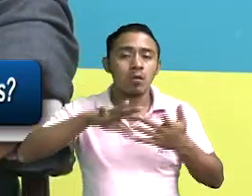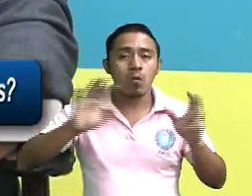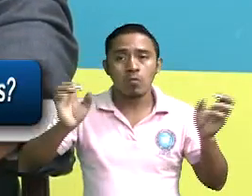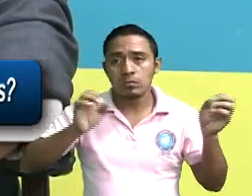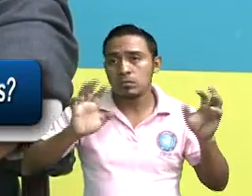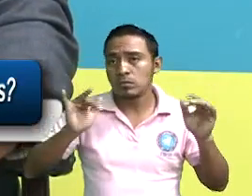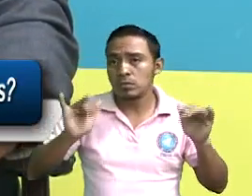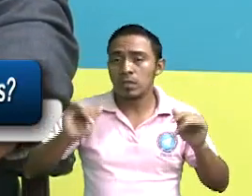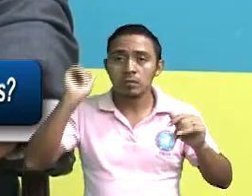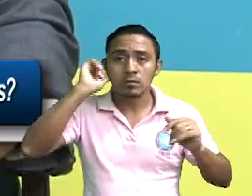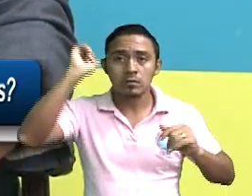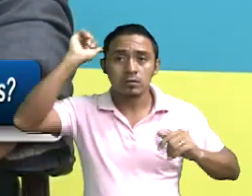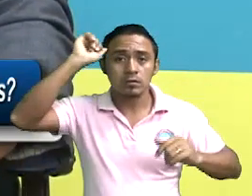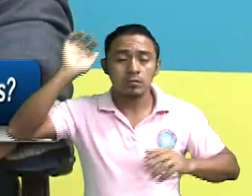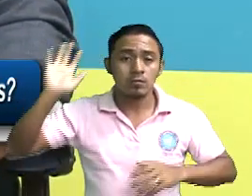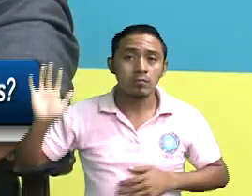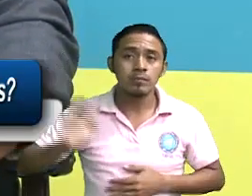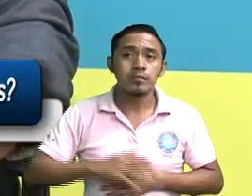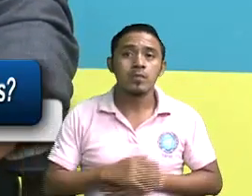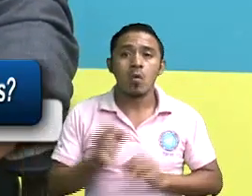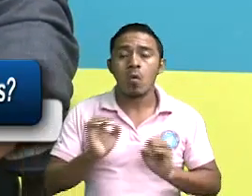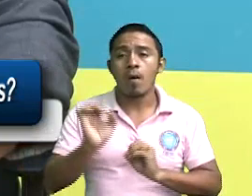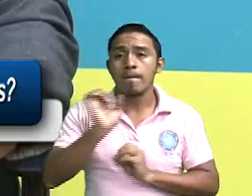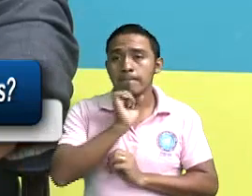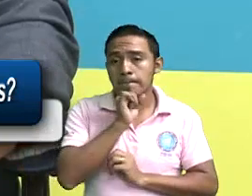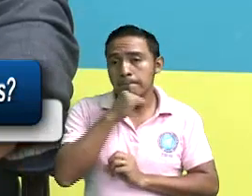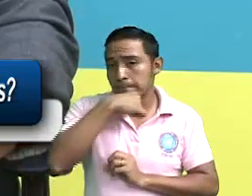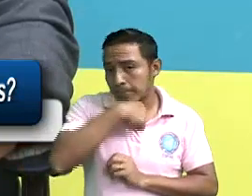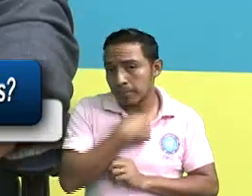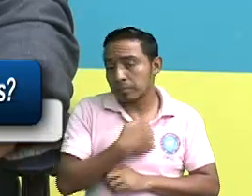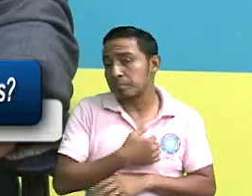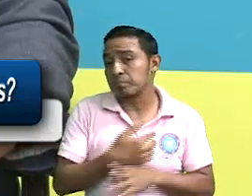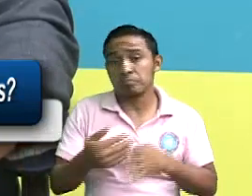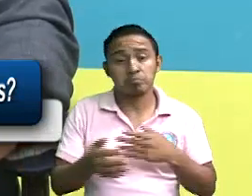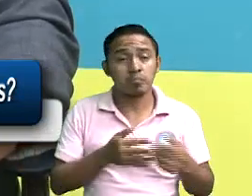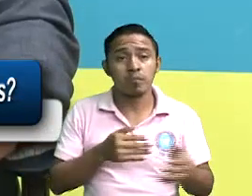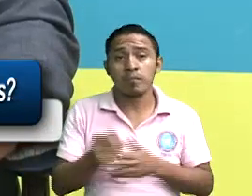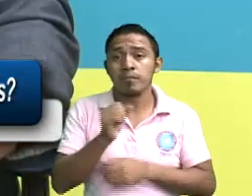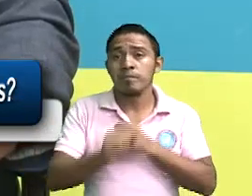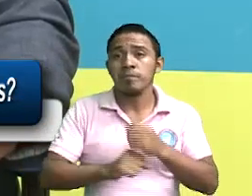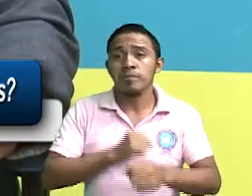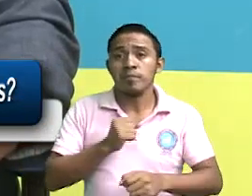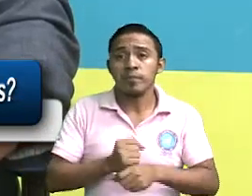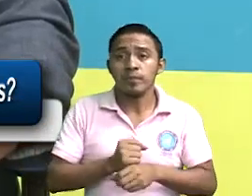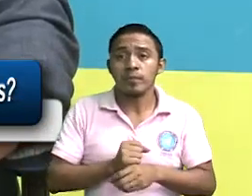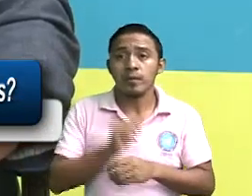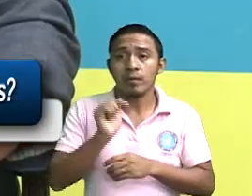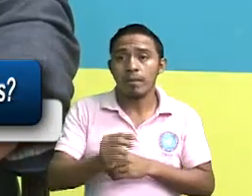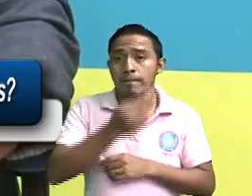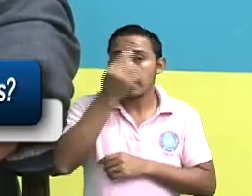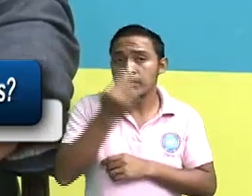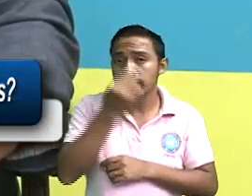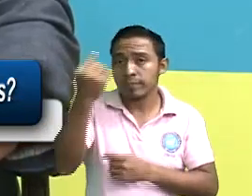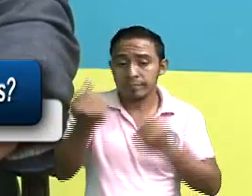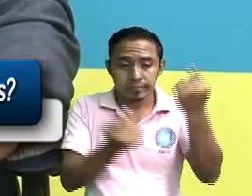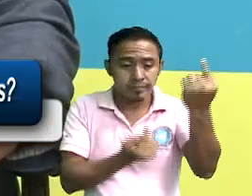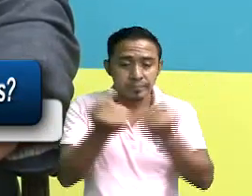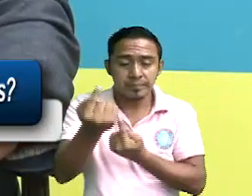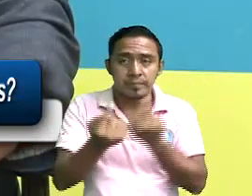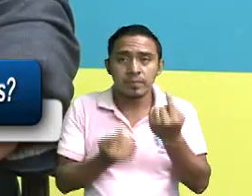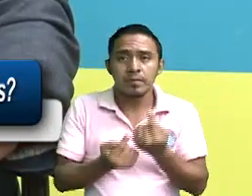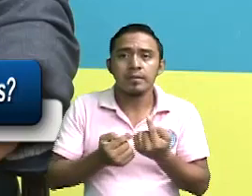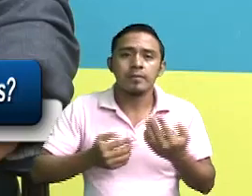afectar ya durante la vida adulta, durante la edad avanzada. En la consulta nosotros atendemos